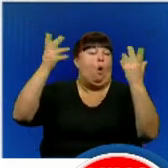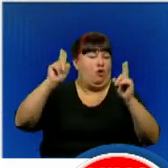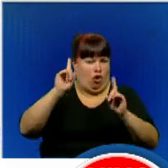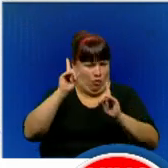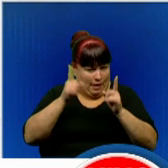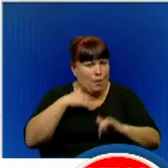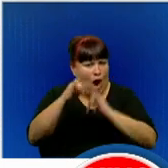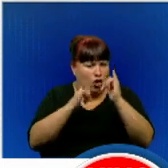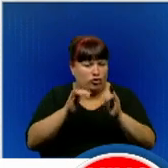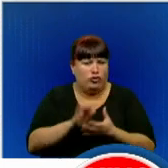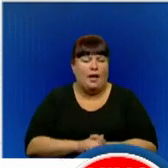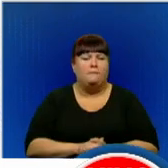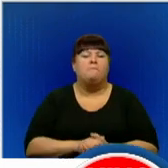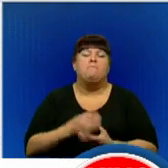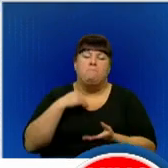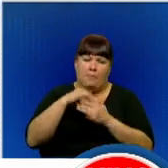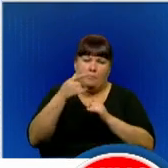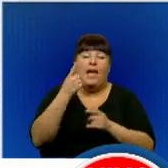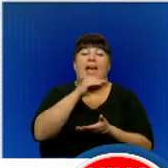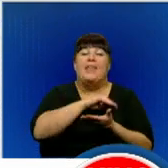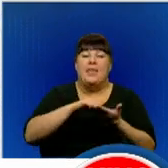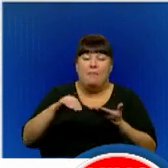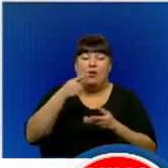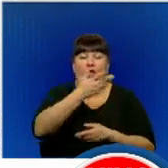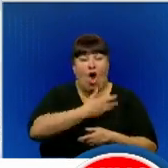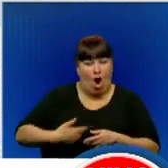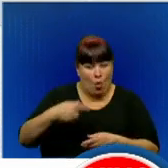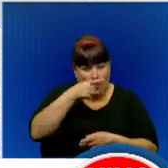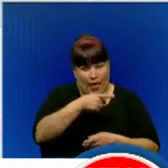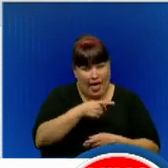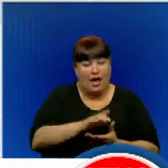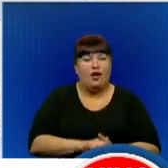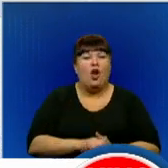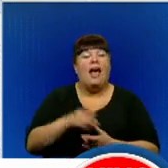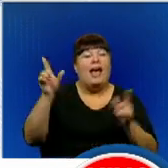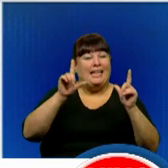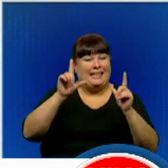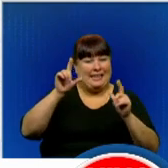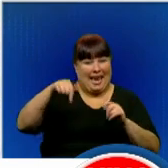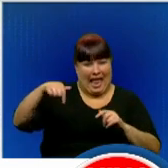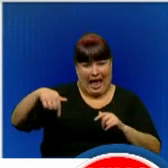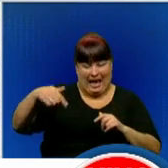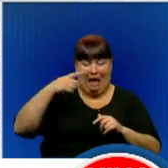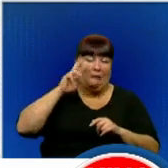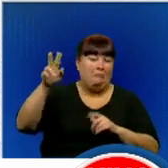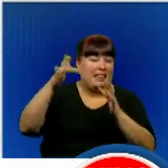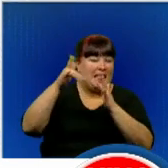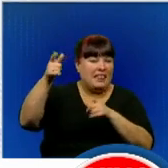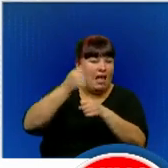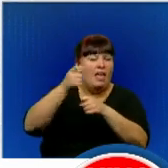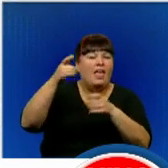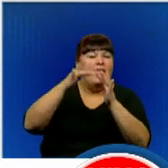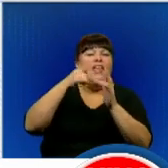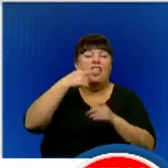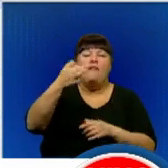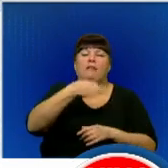voy a decir más y le voy a decir más un legislador del oficialismo por televisión acá remotamente dijo algo